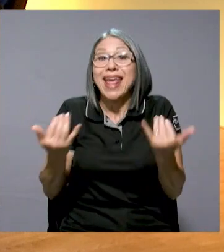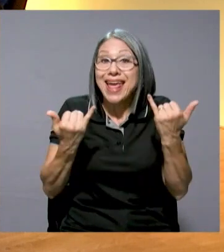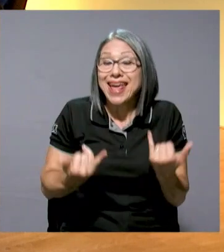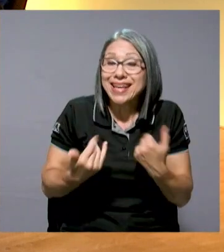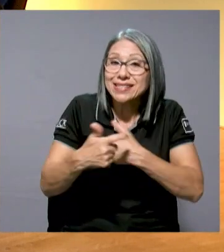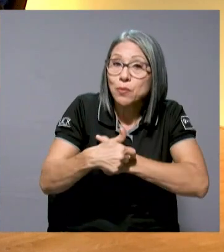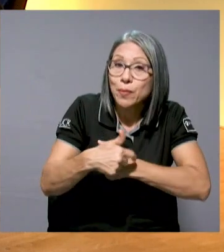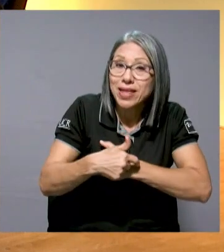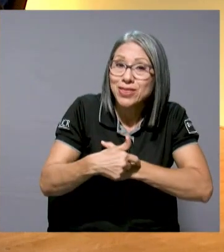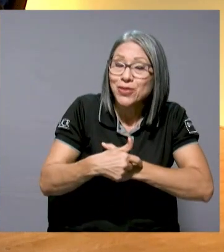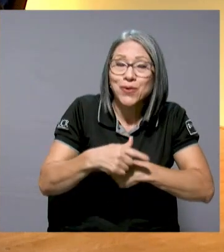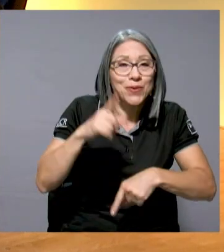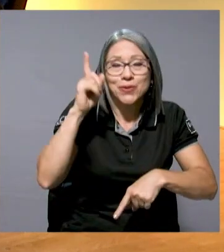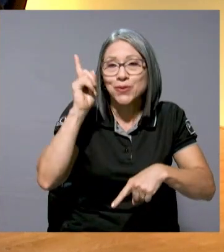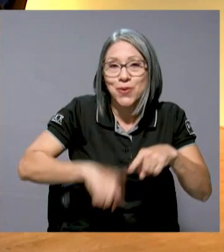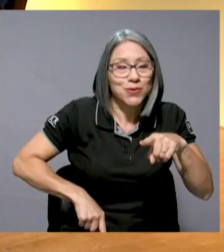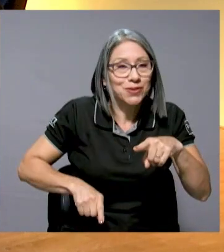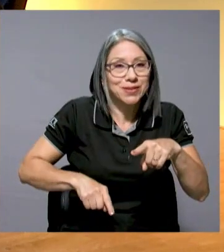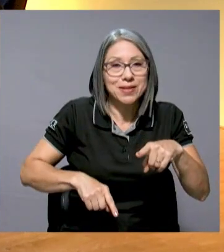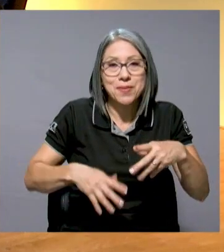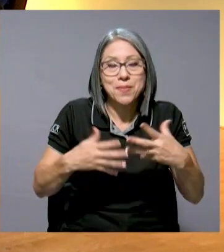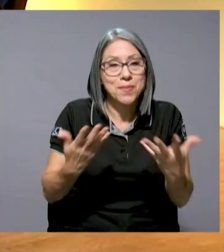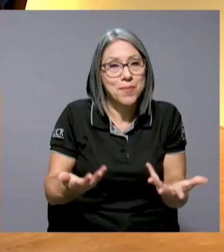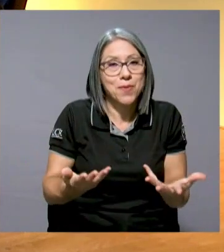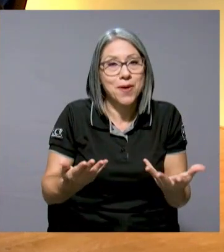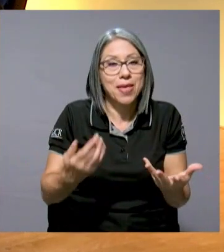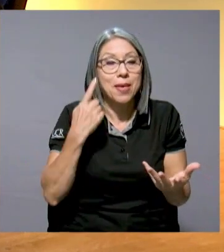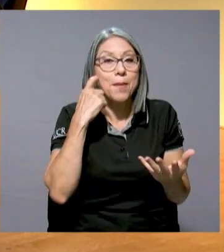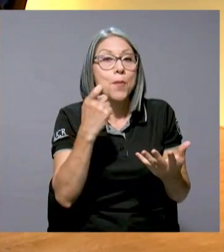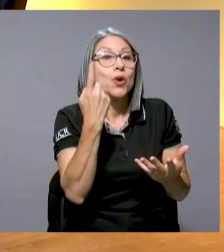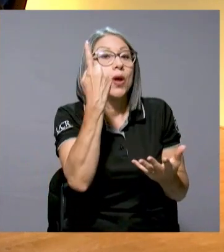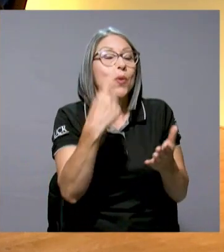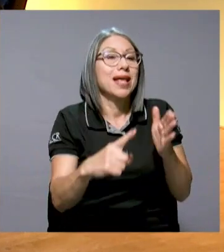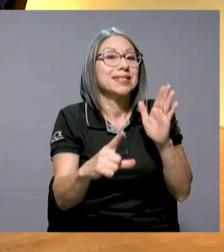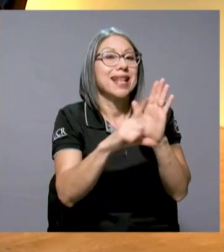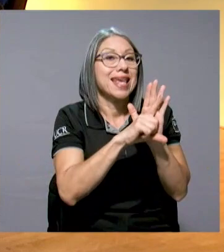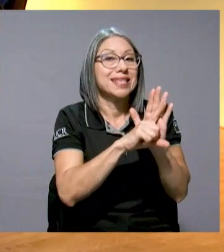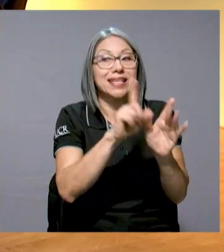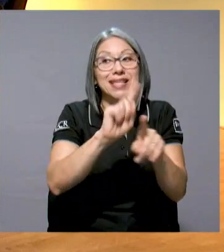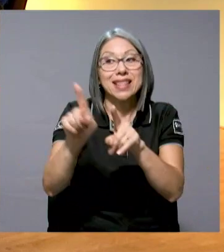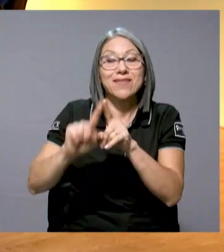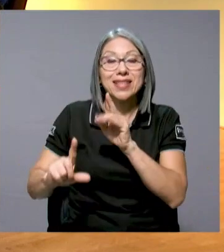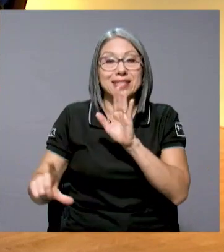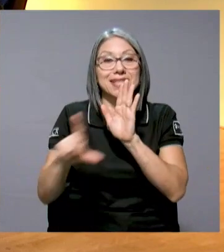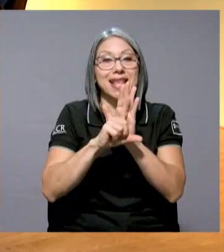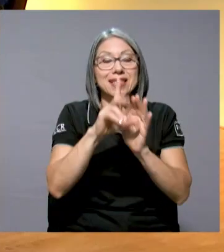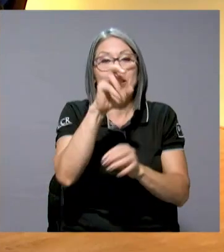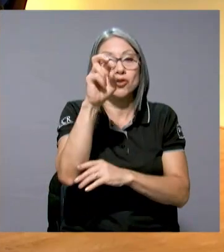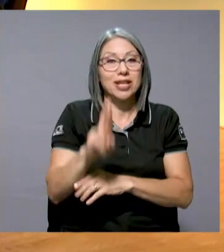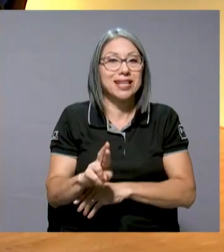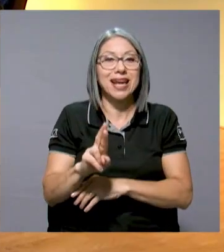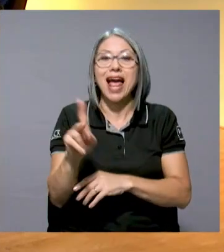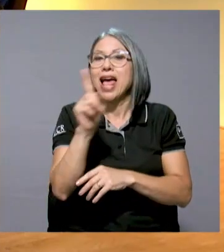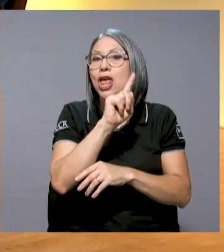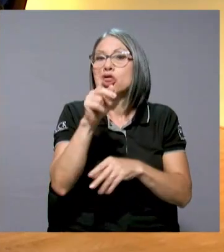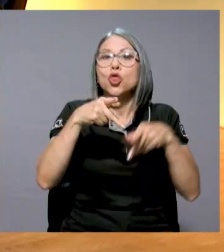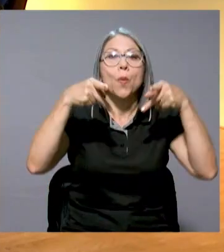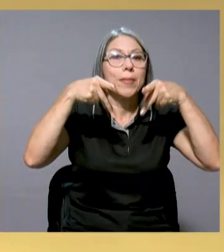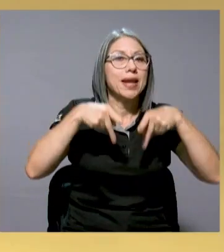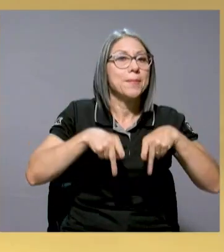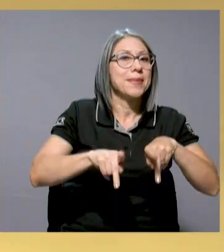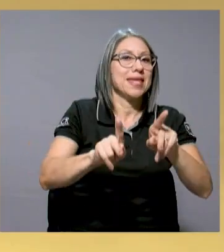posible porque las leyes de la República no permiten que no se paguen las